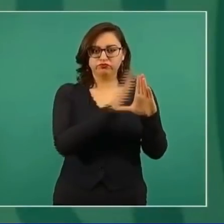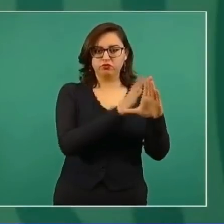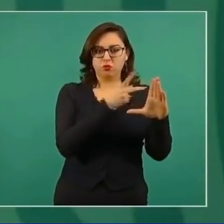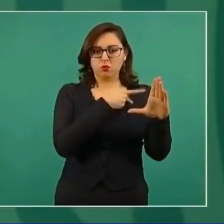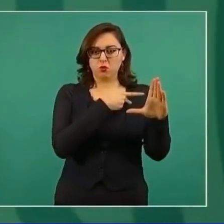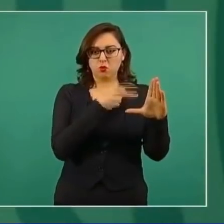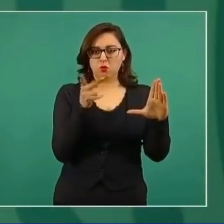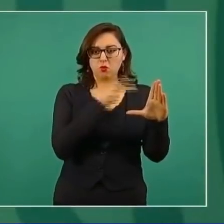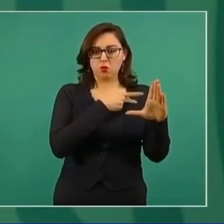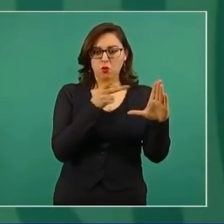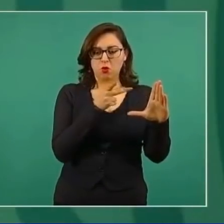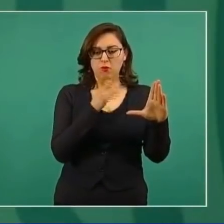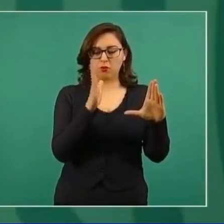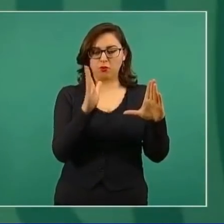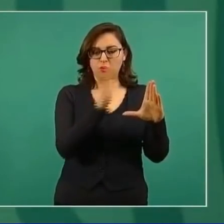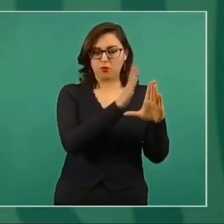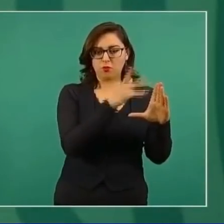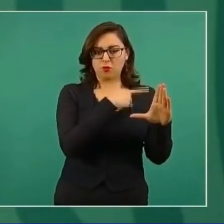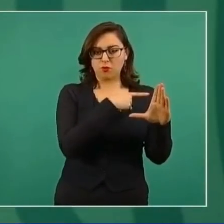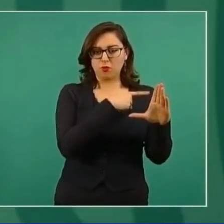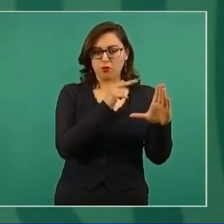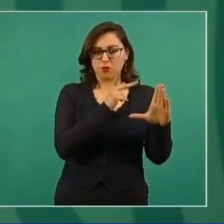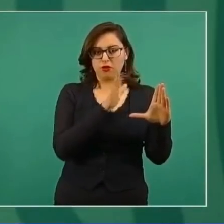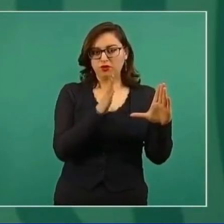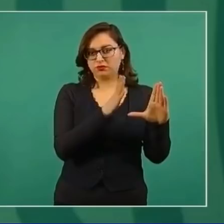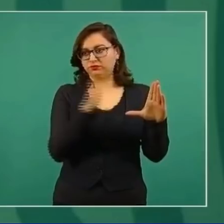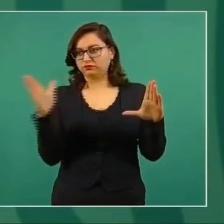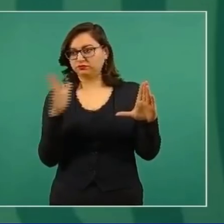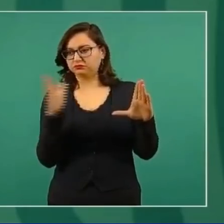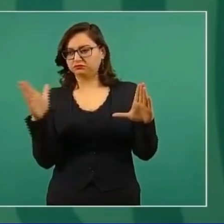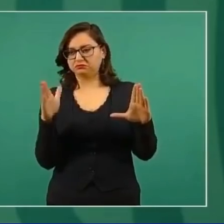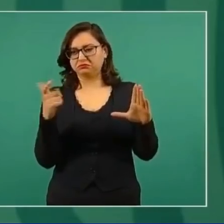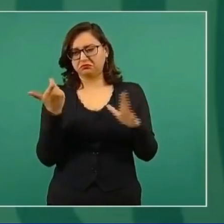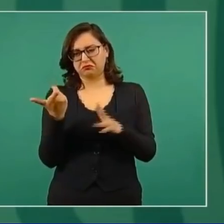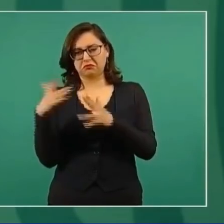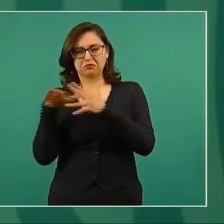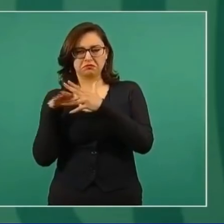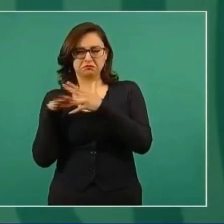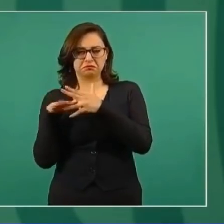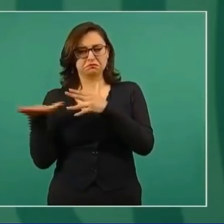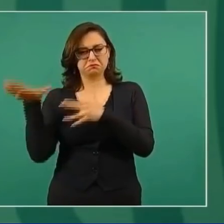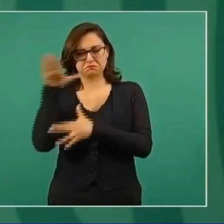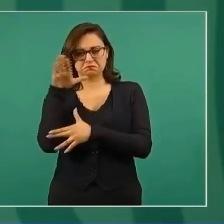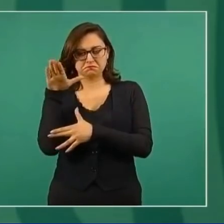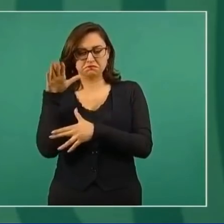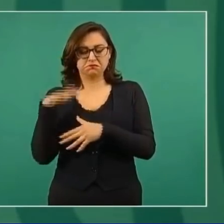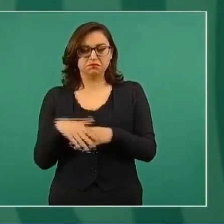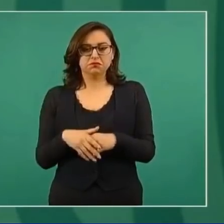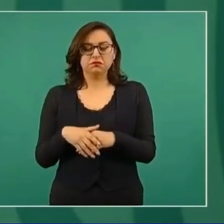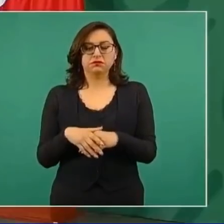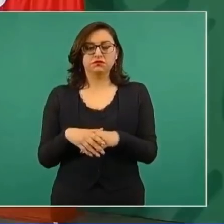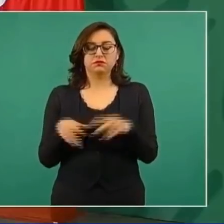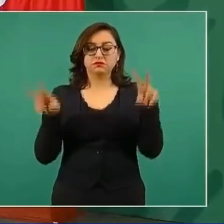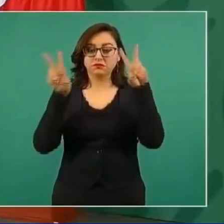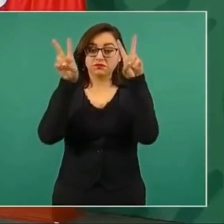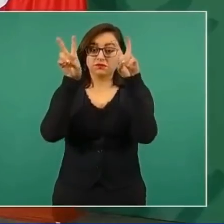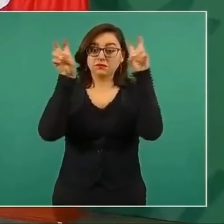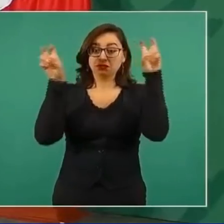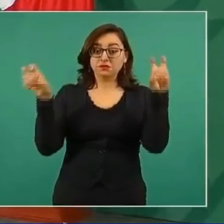la ciudad con los de clase media o alta y pone